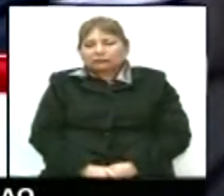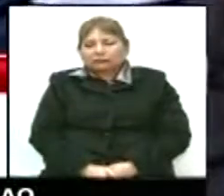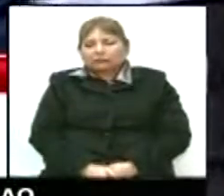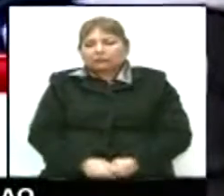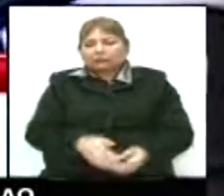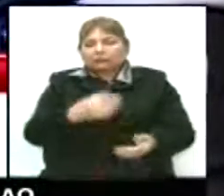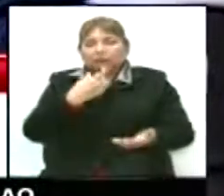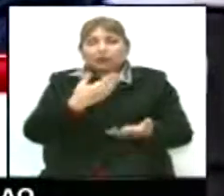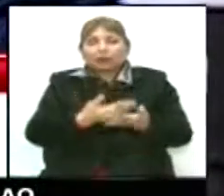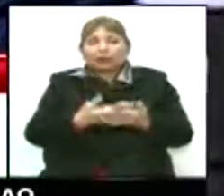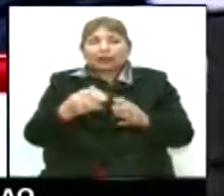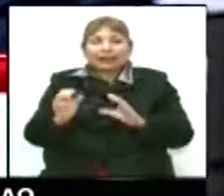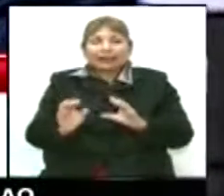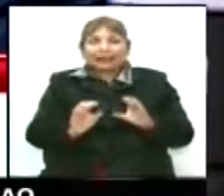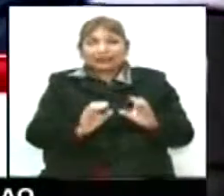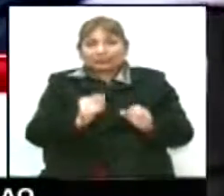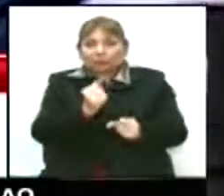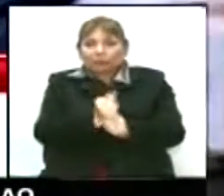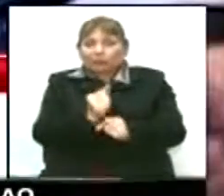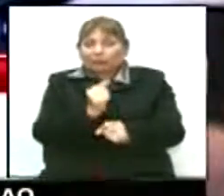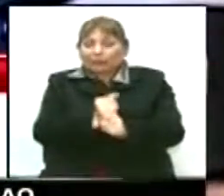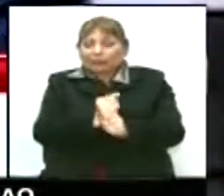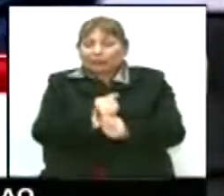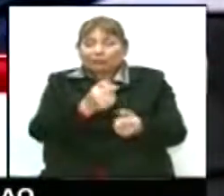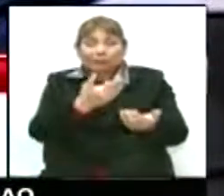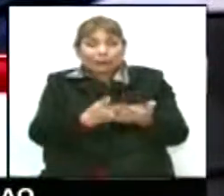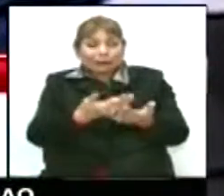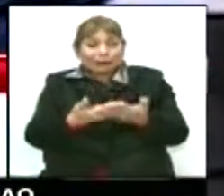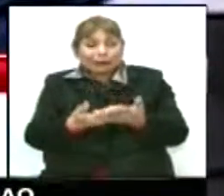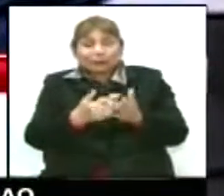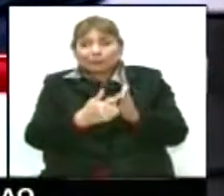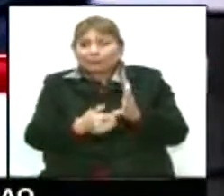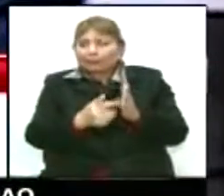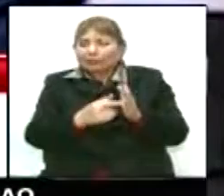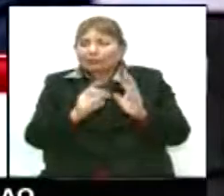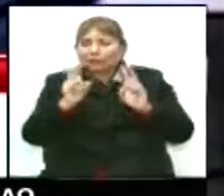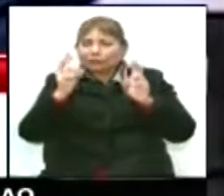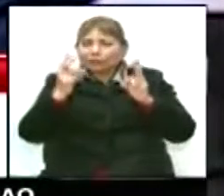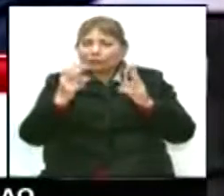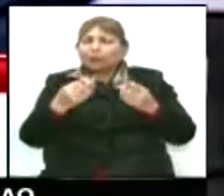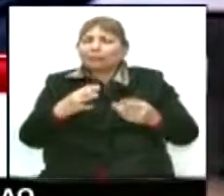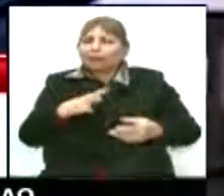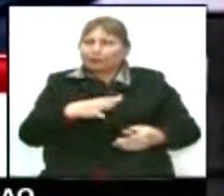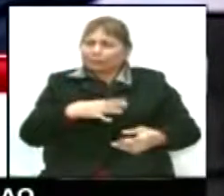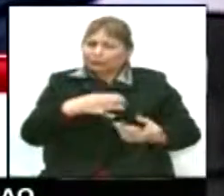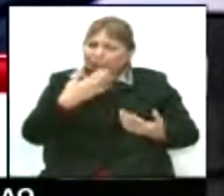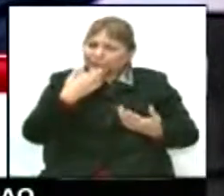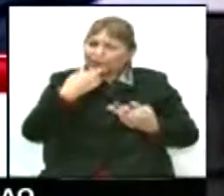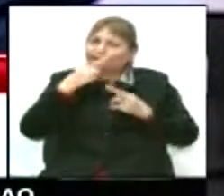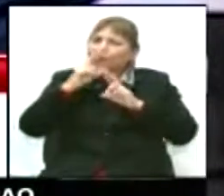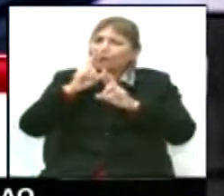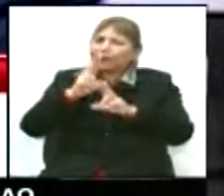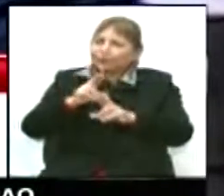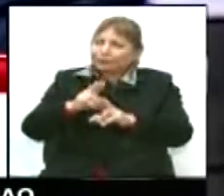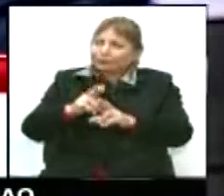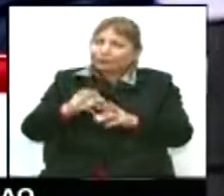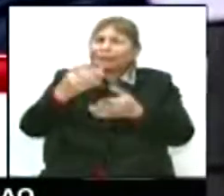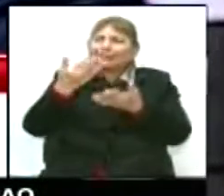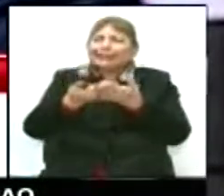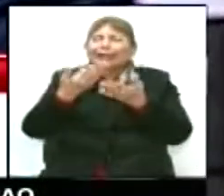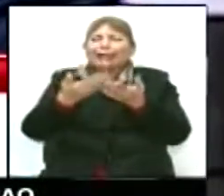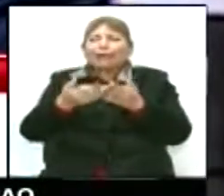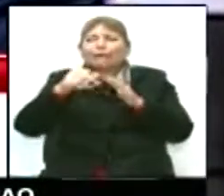presidente. Quienes hacemos nuestro trabajo y cuestionamos algunos temas, merecemos que se nos responda sobre los temas de